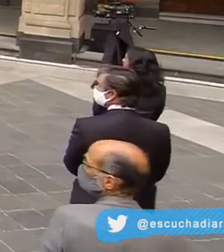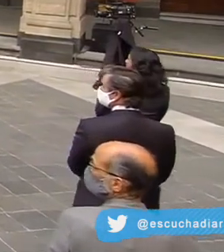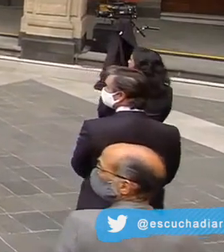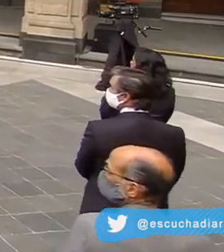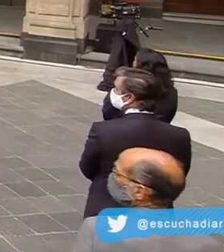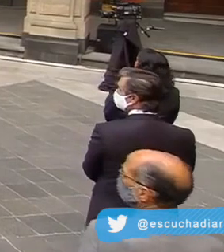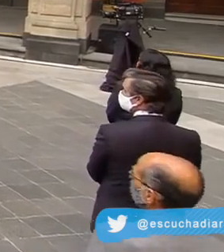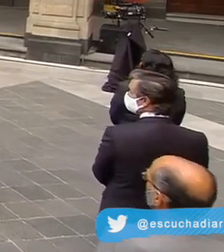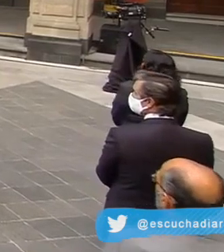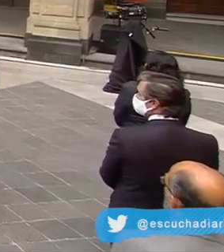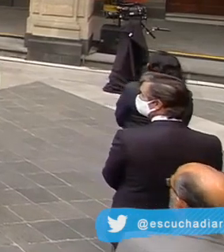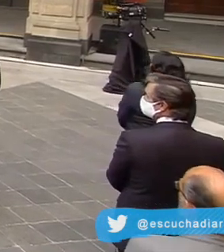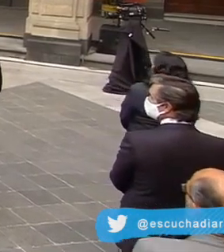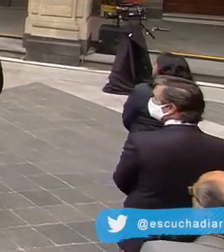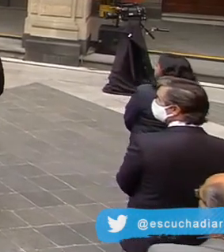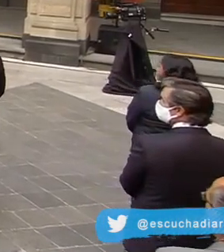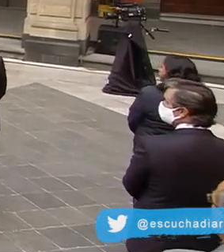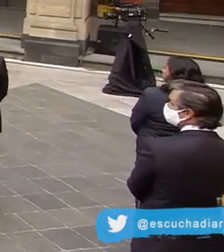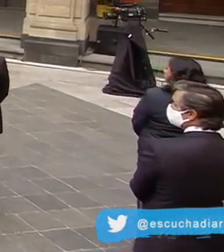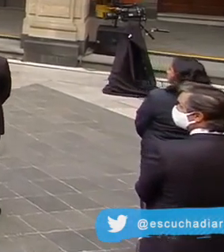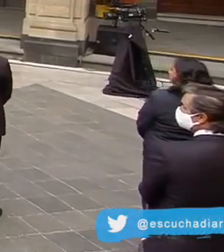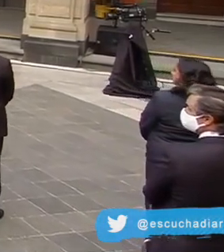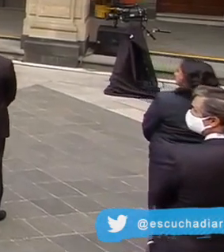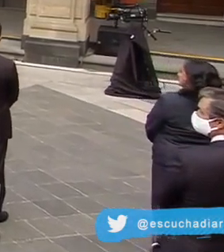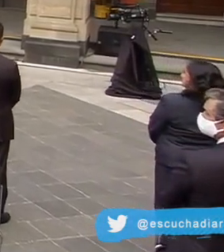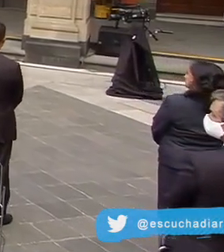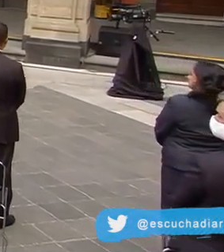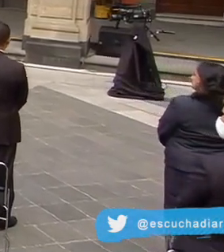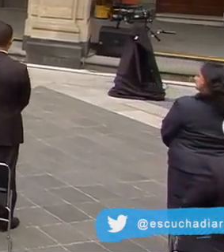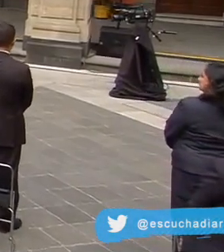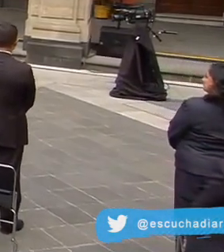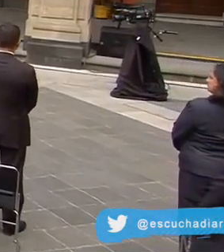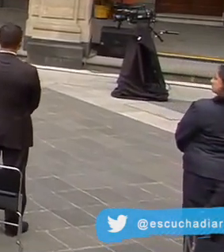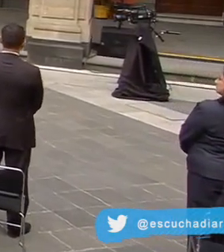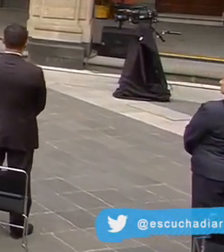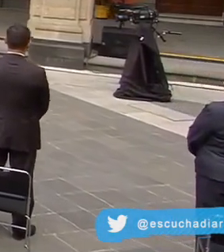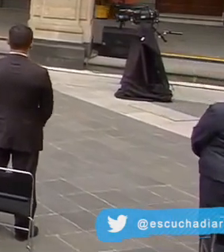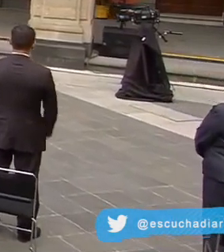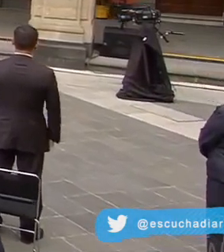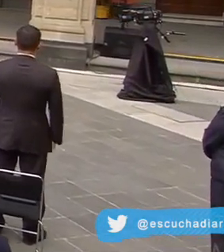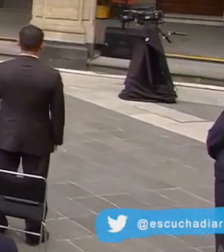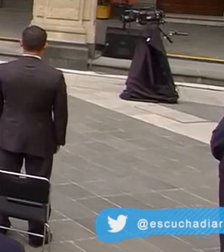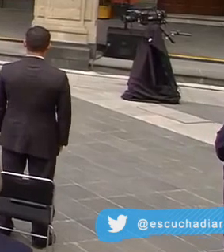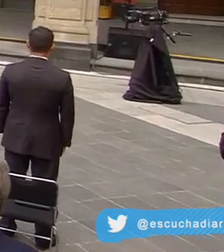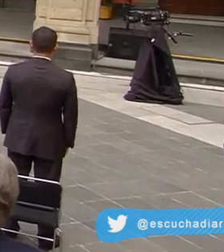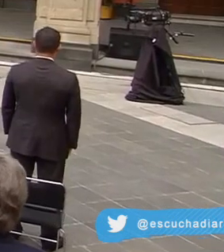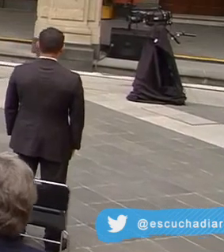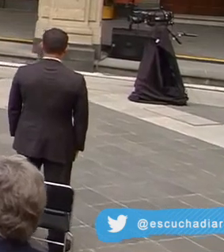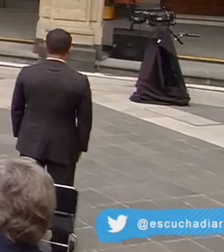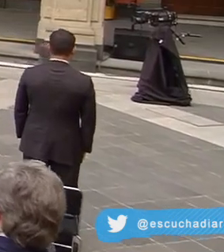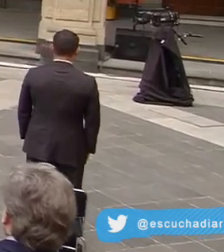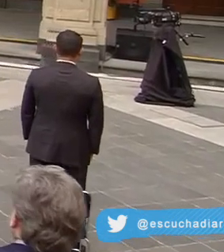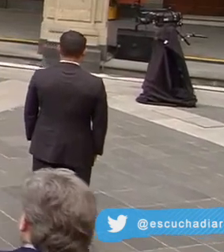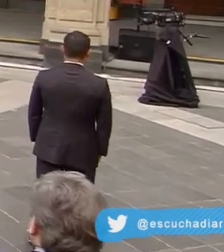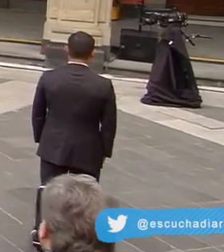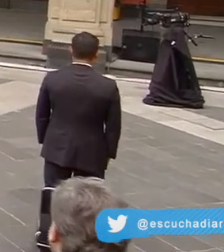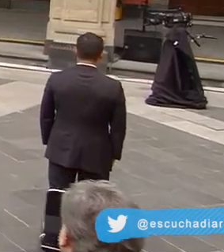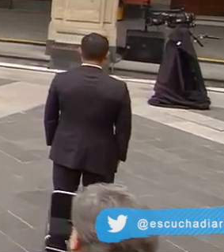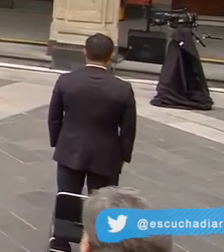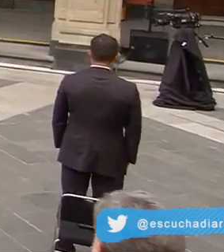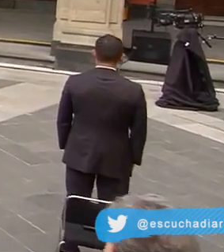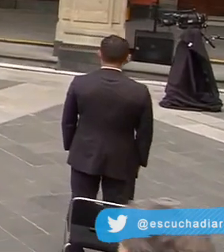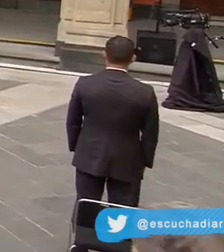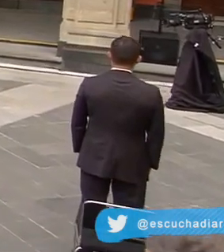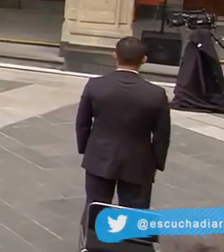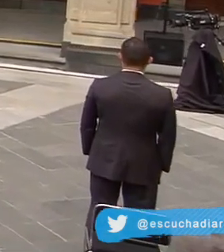A continuación, se rendirán los honores al presidente constitucional de los Estados Unidos mexicanos y comandante supremo de